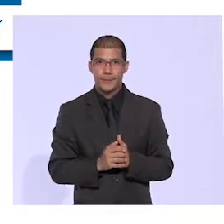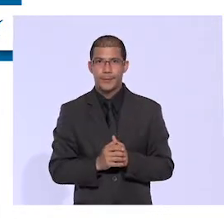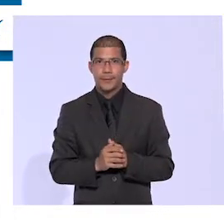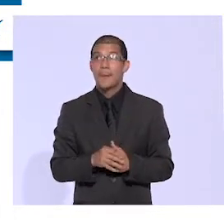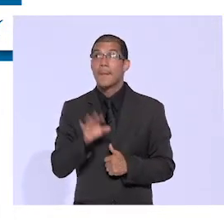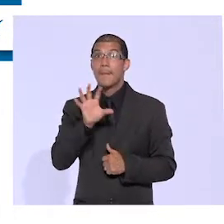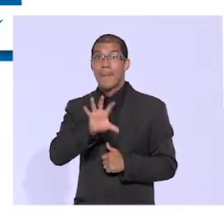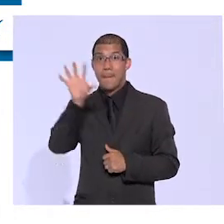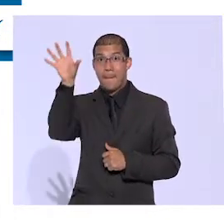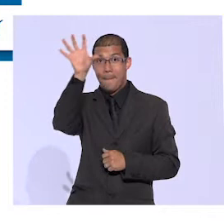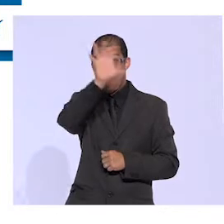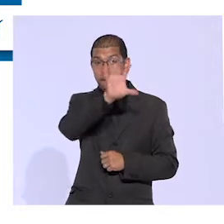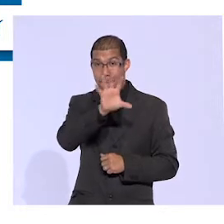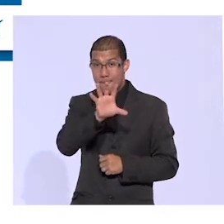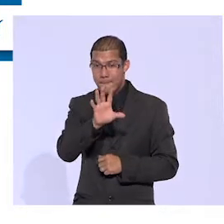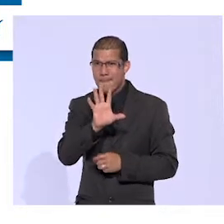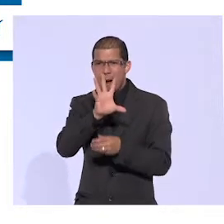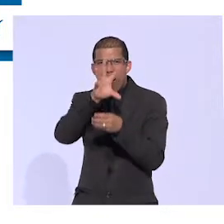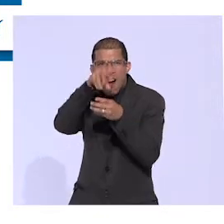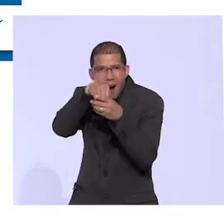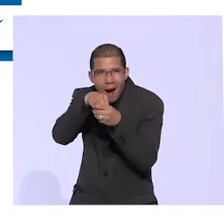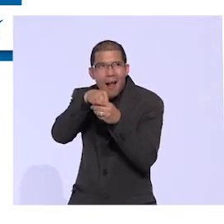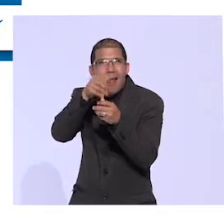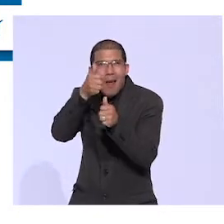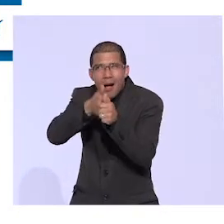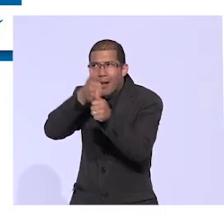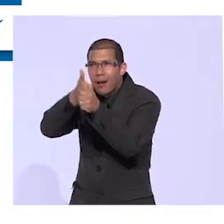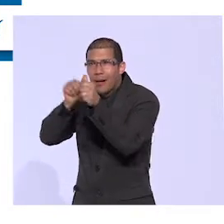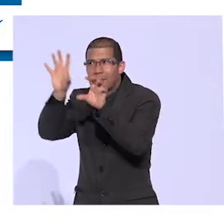por país. Luego veremos qué ocurre dentro de cada país. ¿De acuerdo?